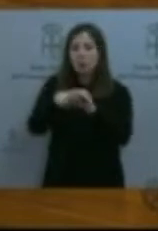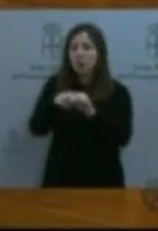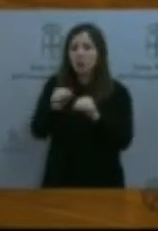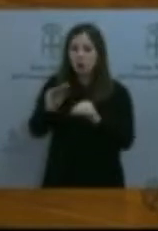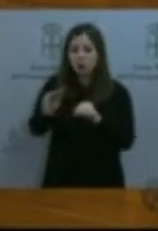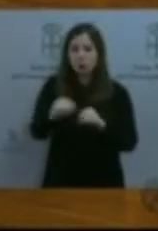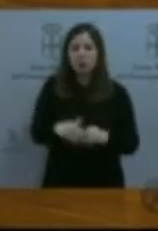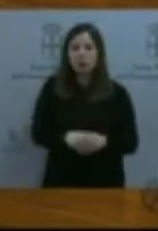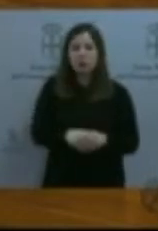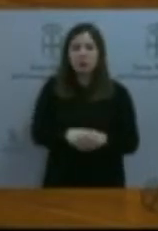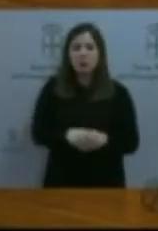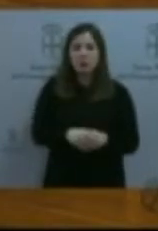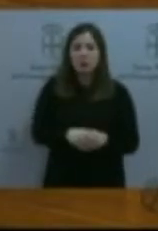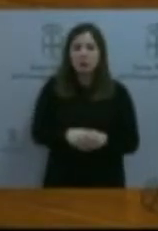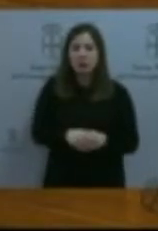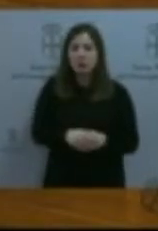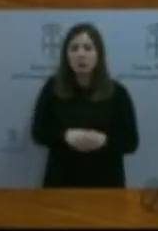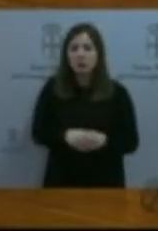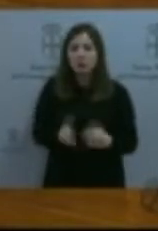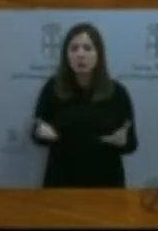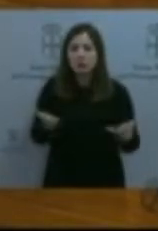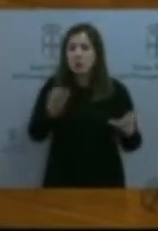el tipo de acción que está haciendo, ¿no?